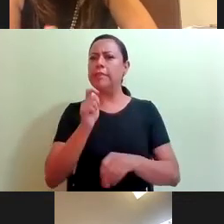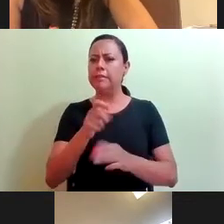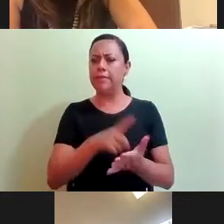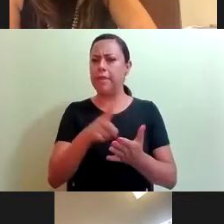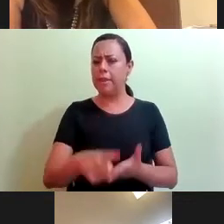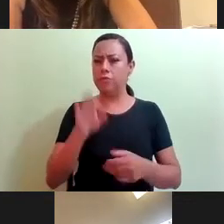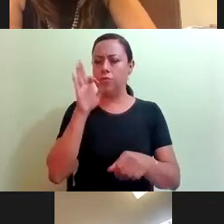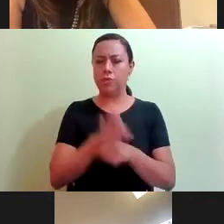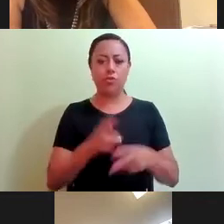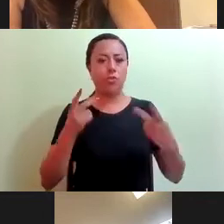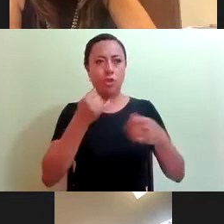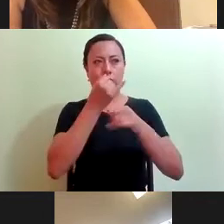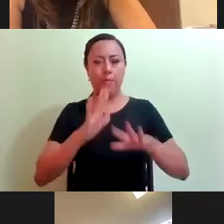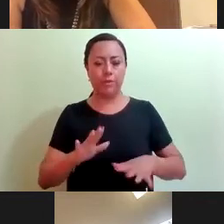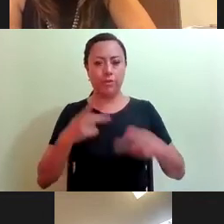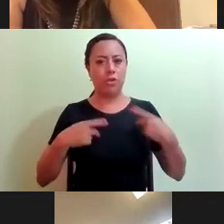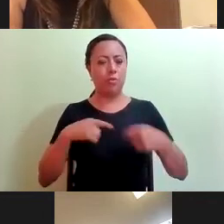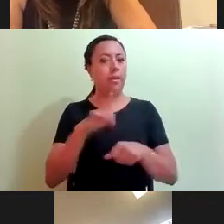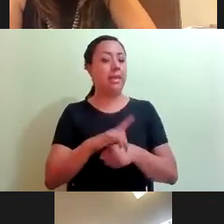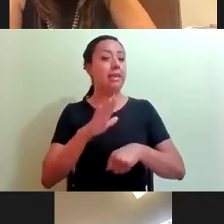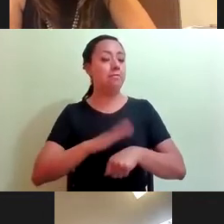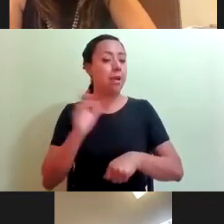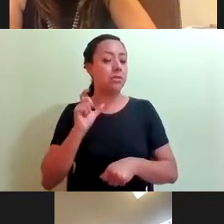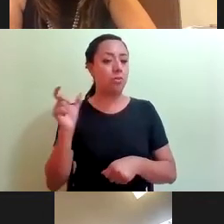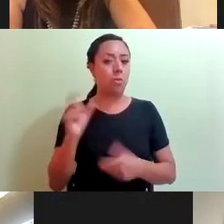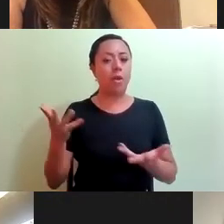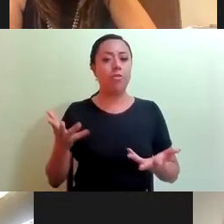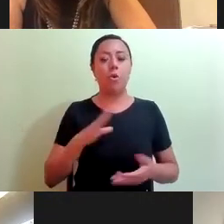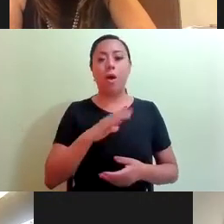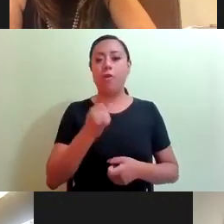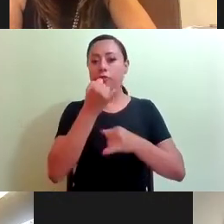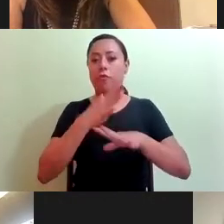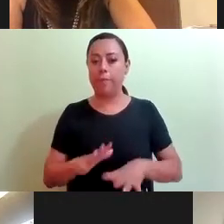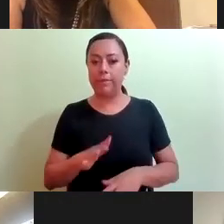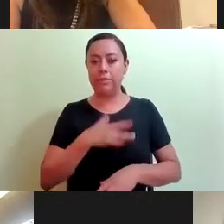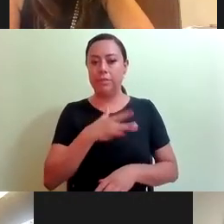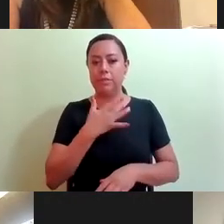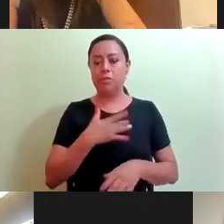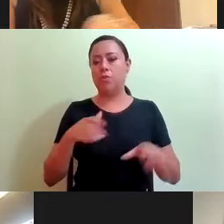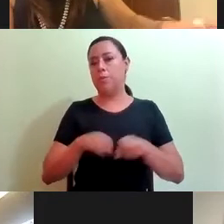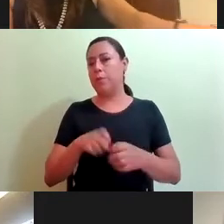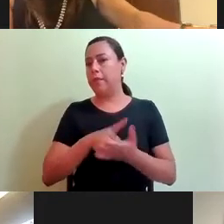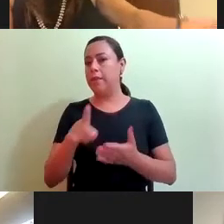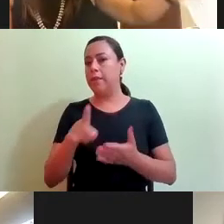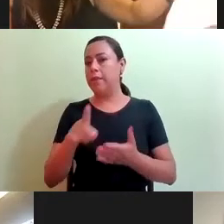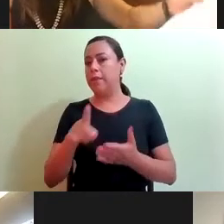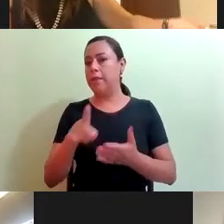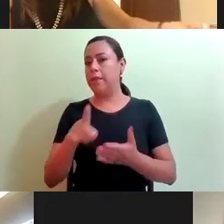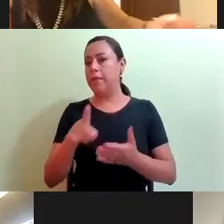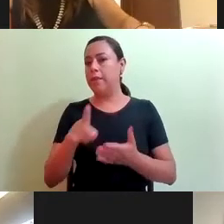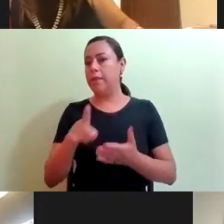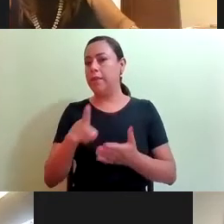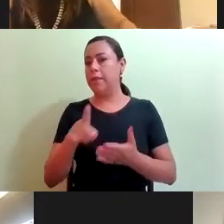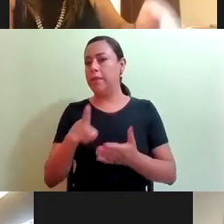y sobre todo cuando se está hablando de un dato sensible como es el derecho a la salud. En ese sentido, me parece muy relevante señalar la importancia de